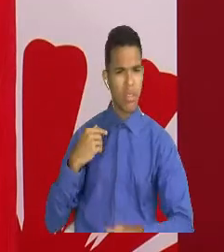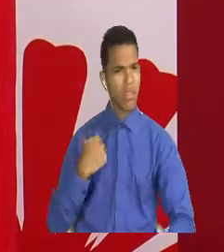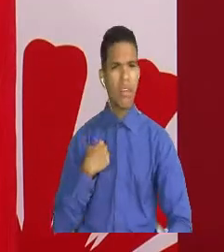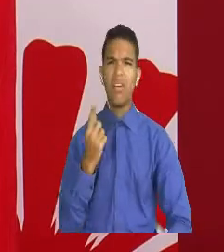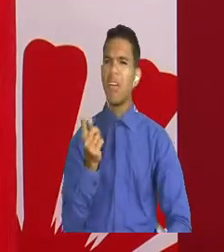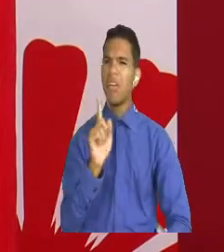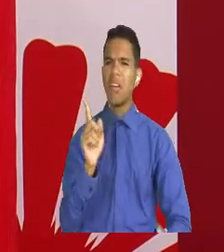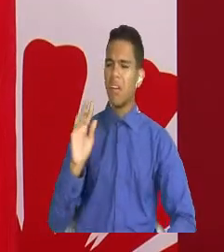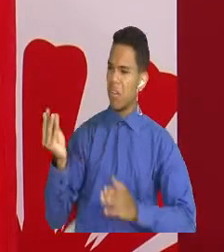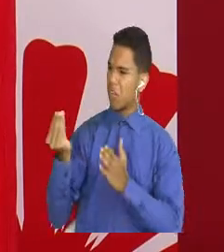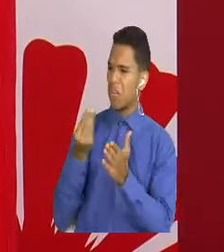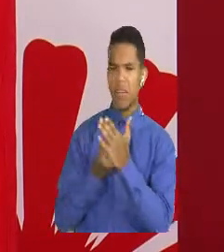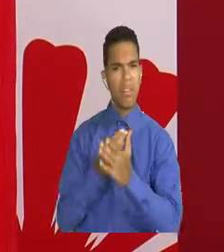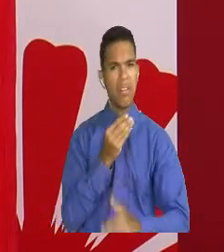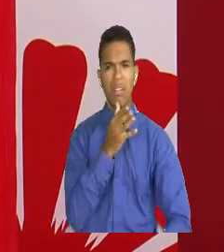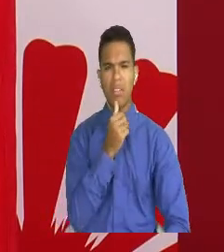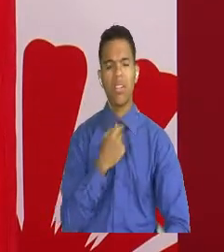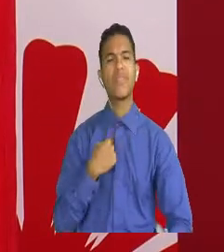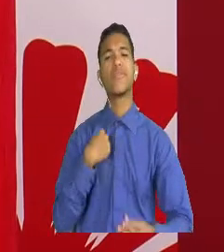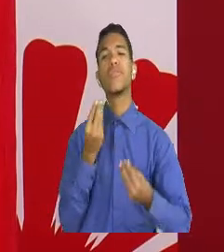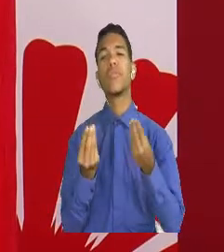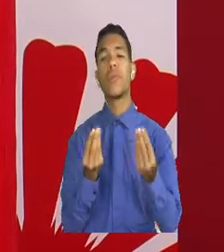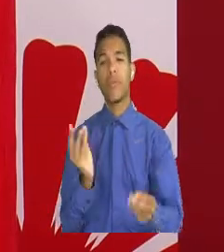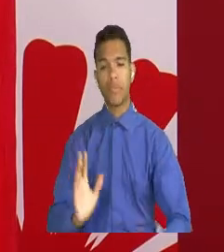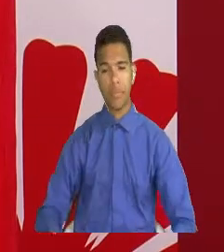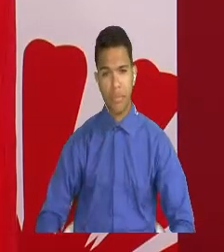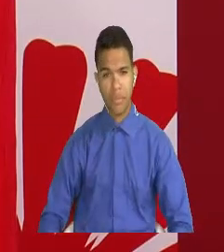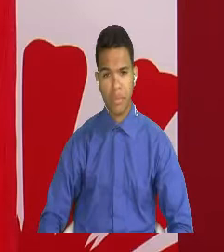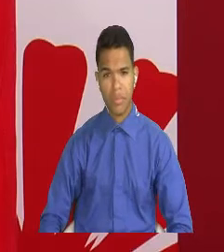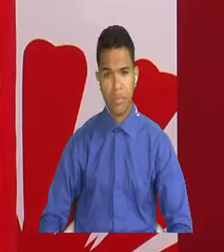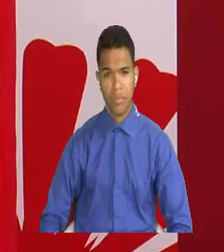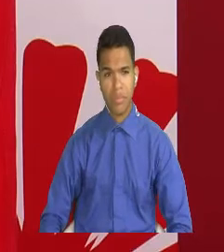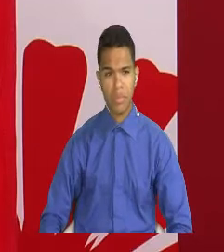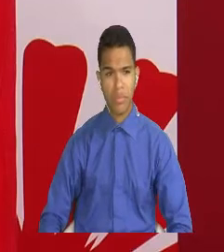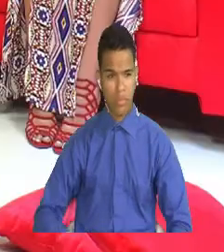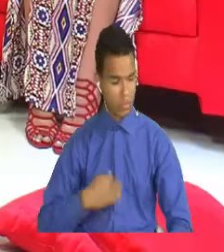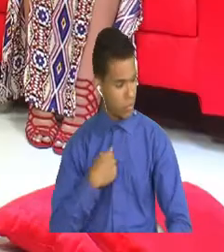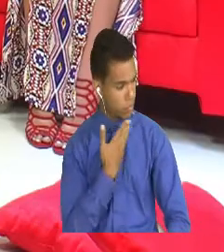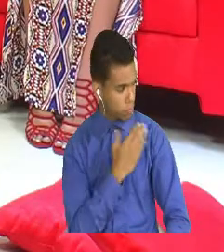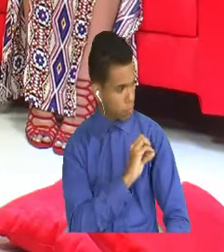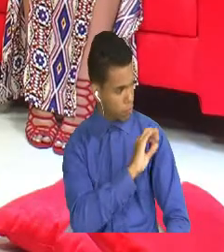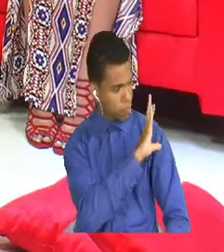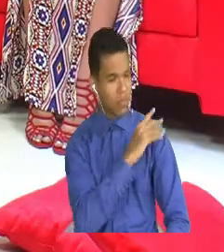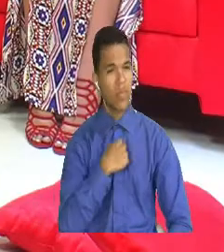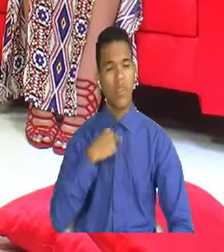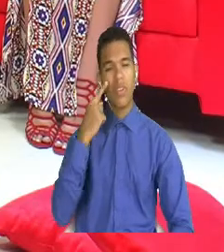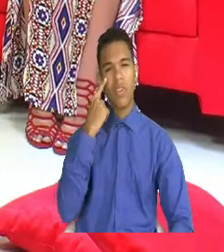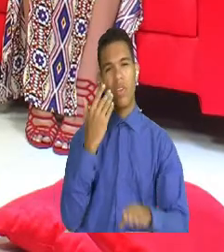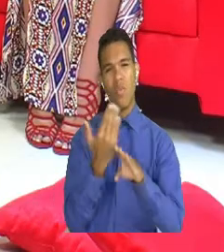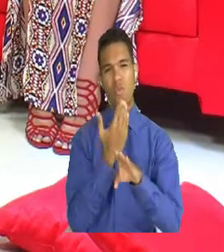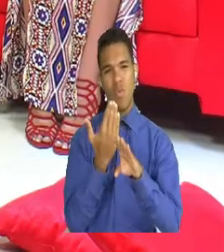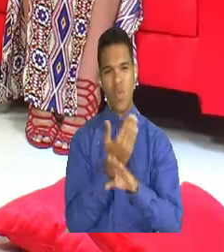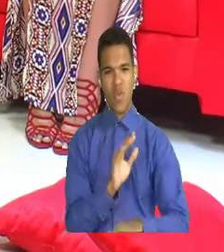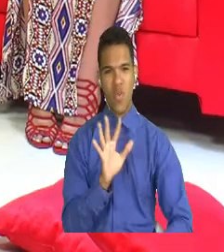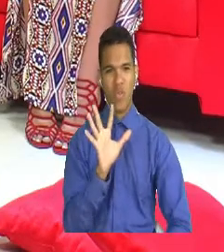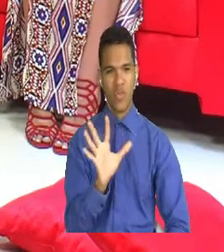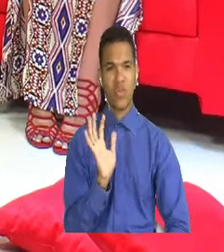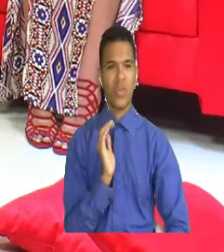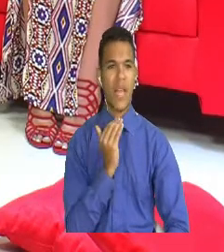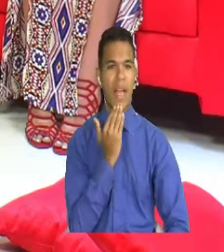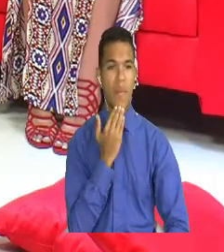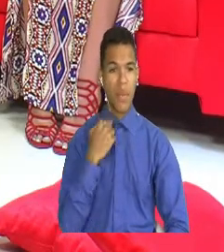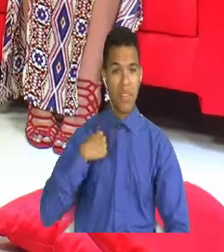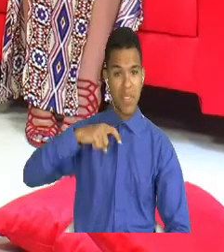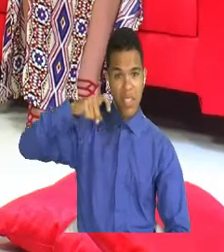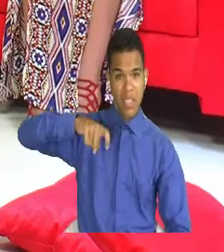con los gastos de la casa. ¿Qué puedo hacer? Bueno, buenos días. Para este tipo de situaciones y cuando necesiten expulsar